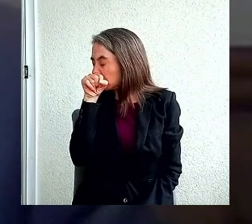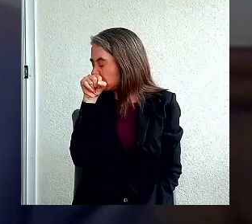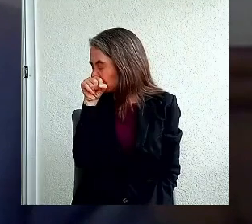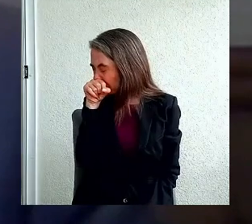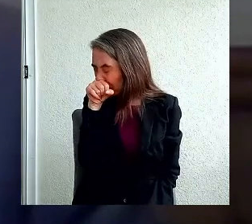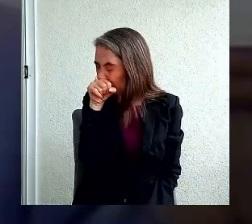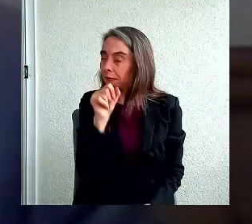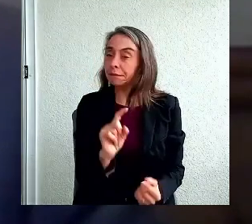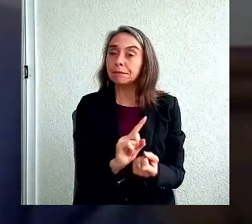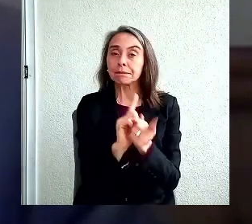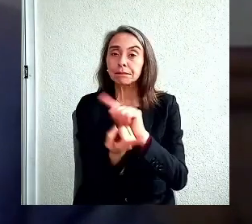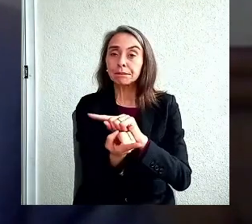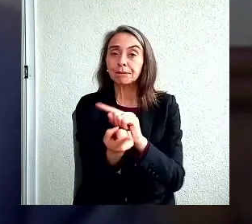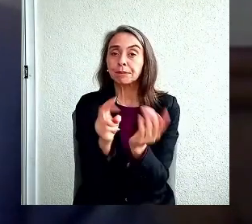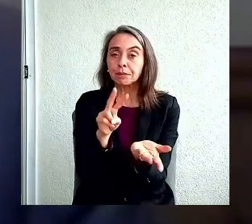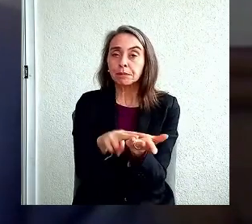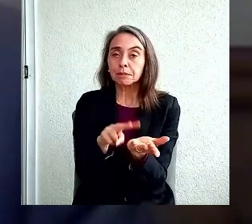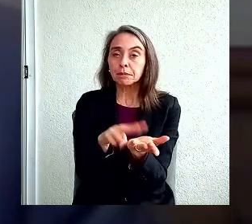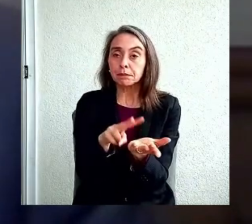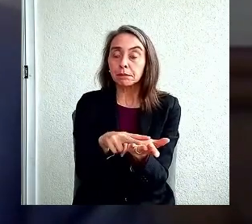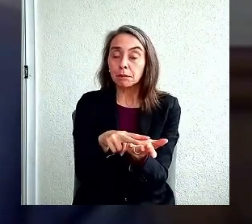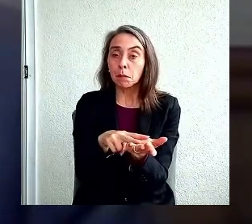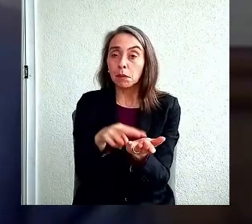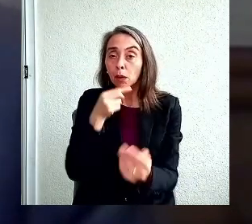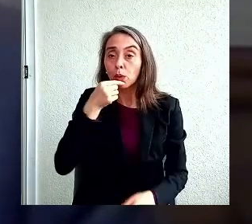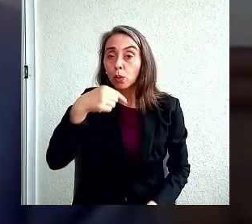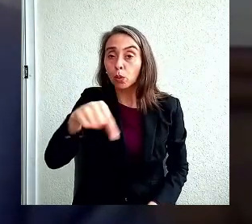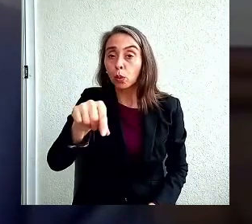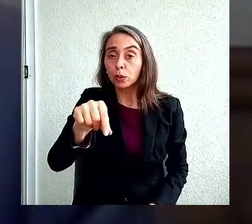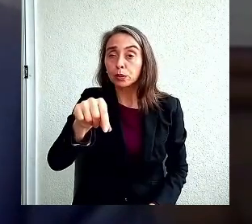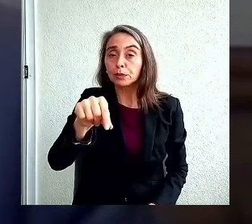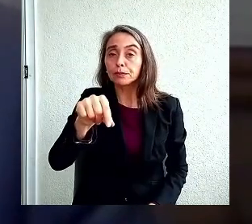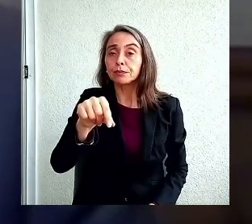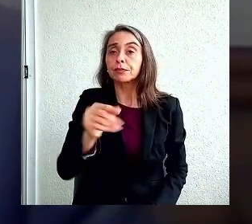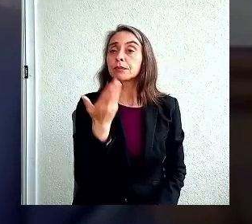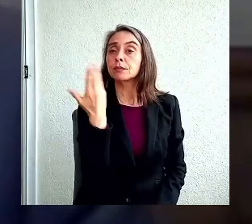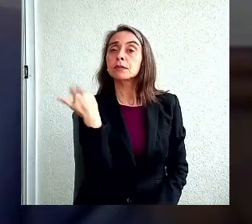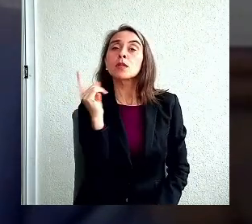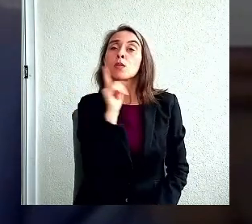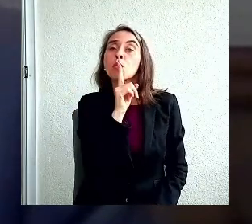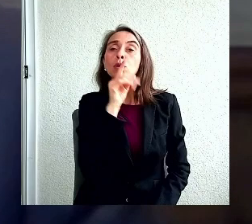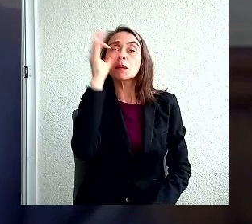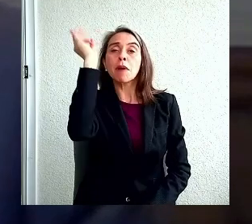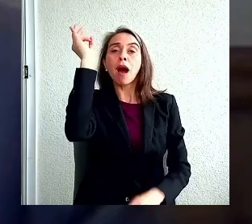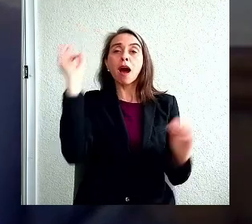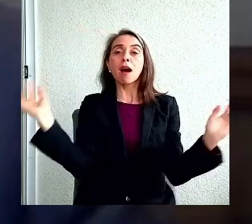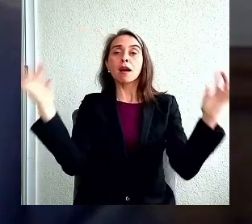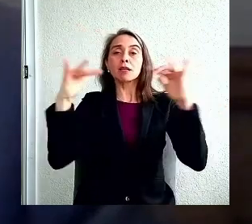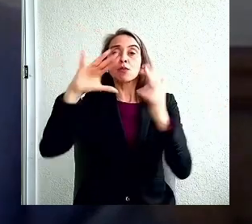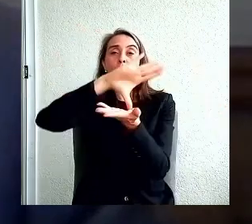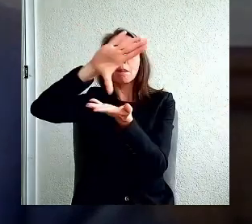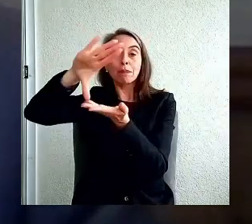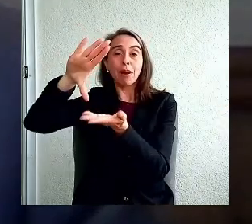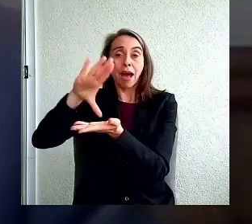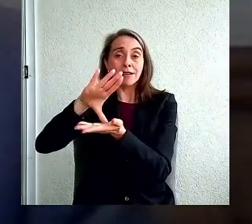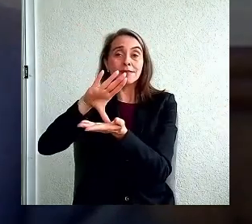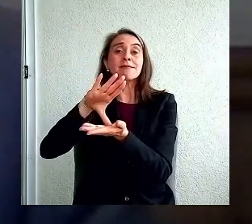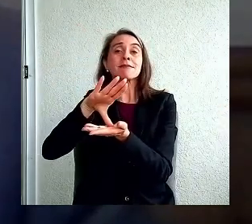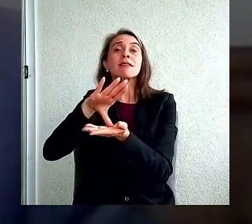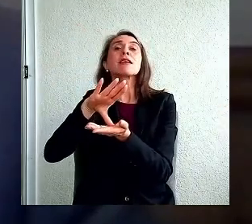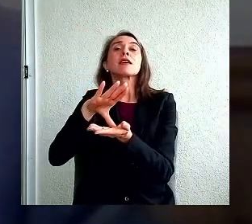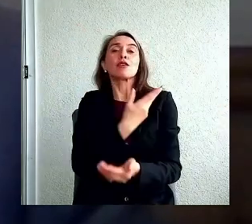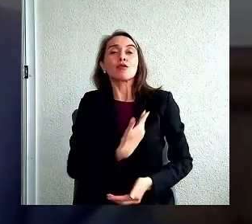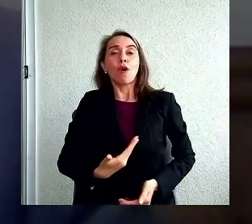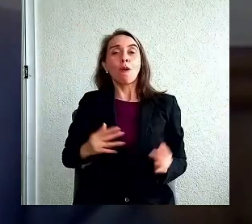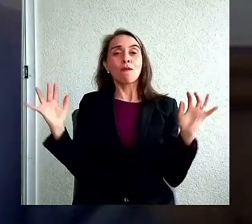Recientemente, y en el marco de la última cumbre climática de Glasgow, se acordó reducir la dependencia mundial del carbón